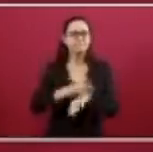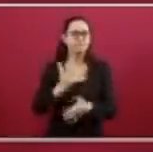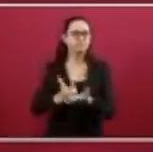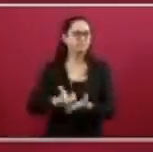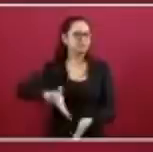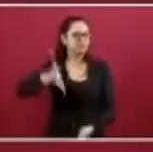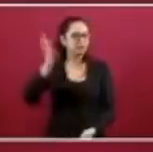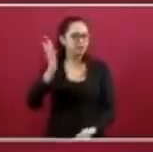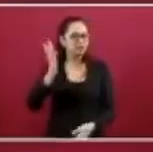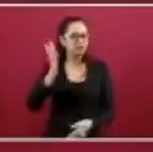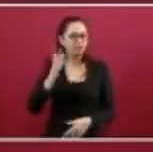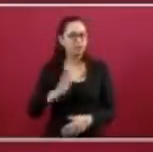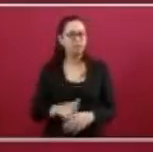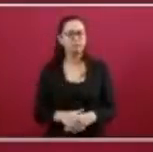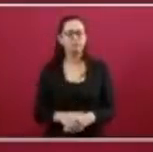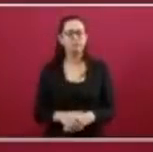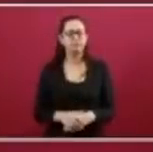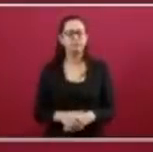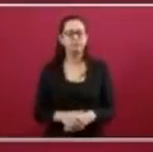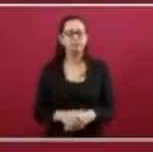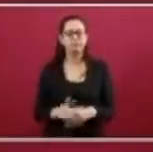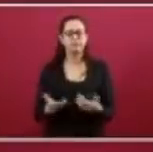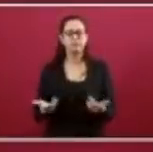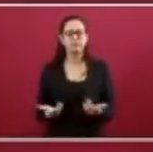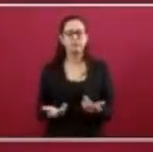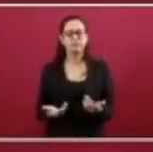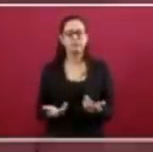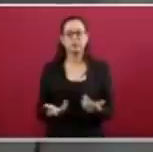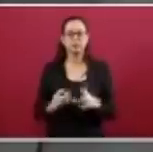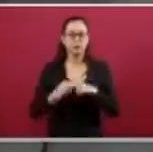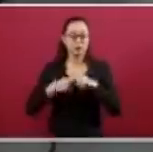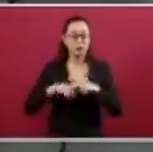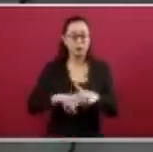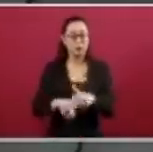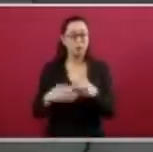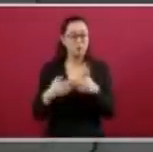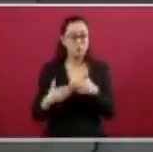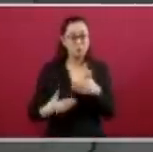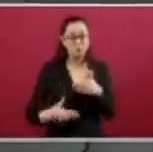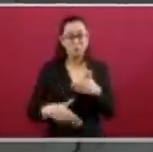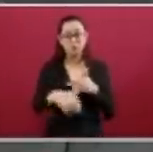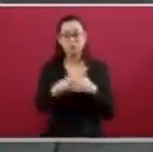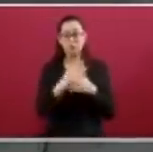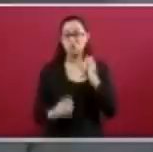Desde que se inició esta política